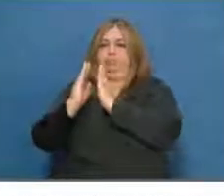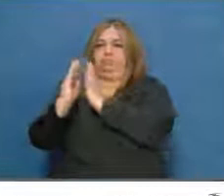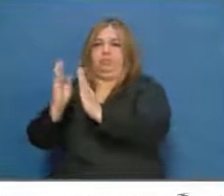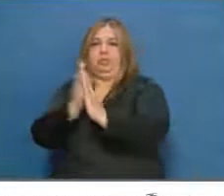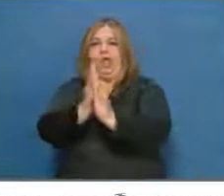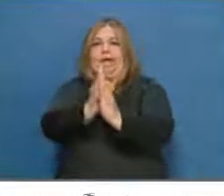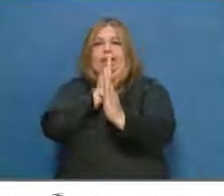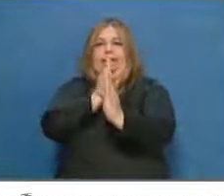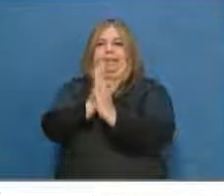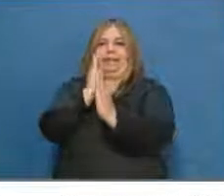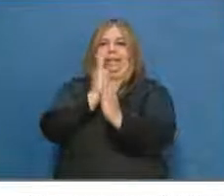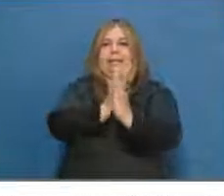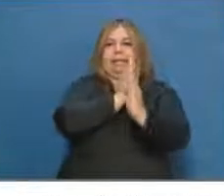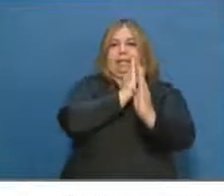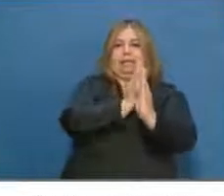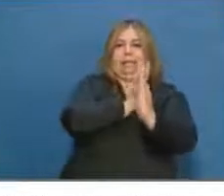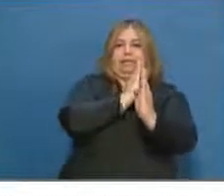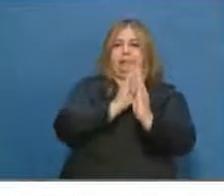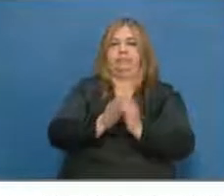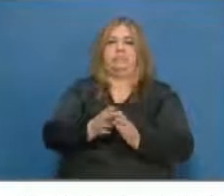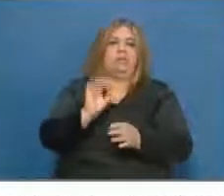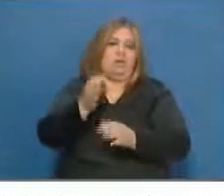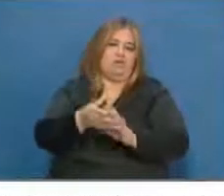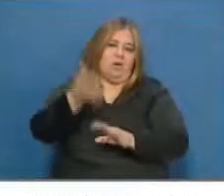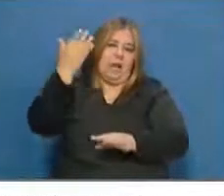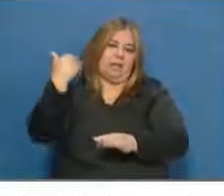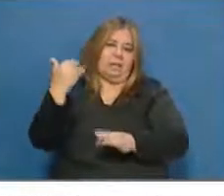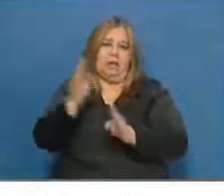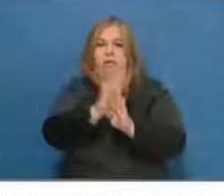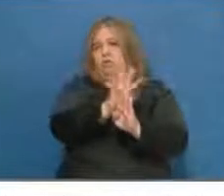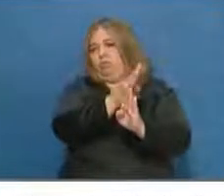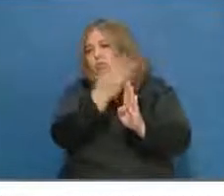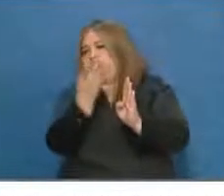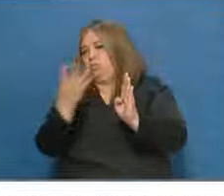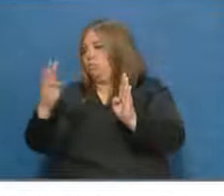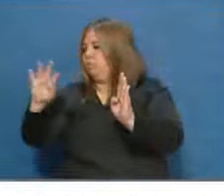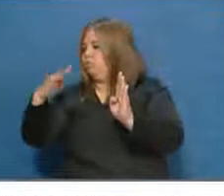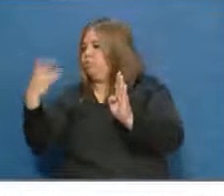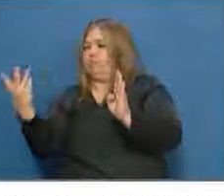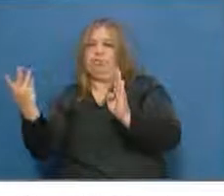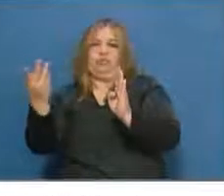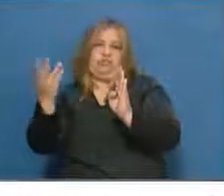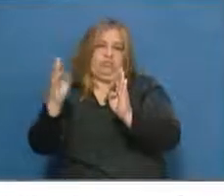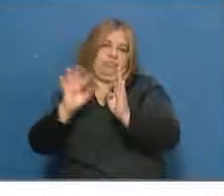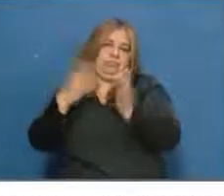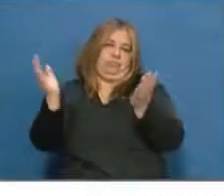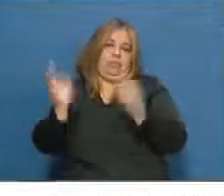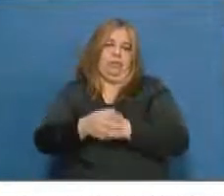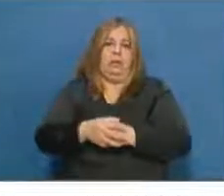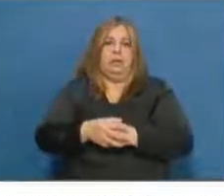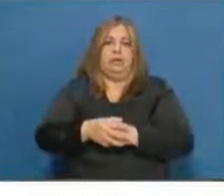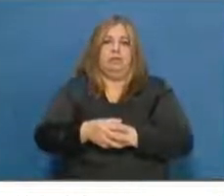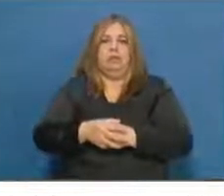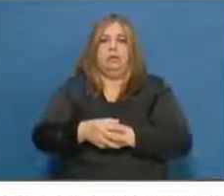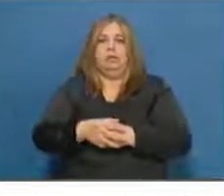Recordemos que en otras ocasiones o antes de esta situación, la fila daba vueltas, iba dando vuelta por un lado o por otro, a un punto en que uno